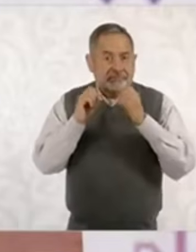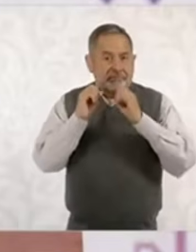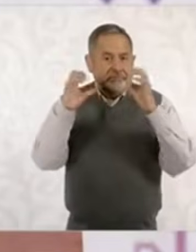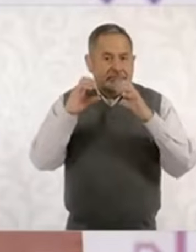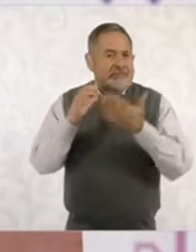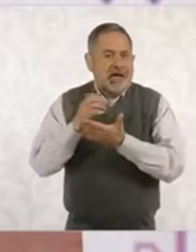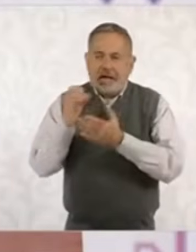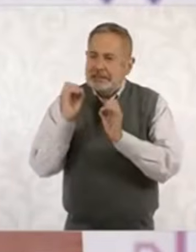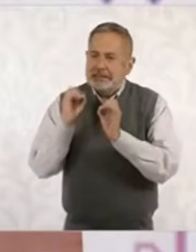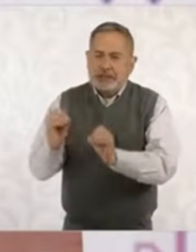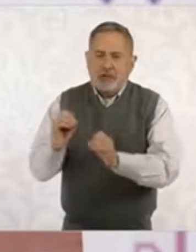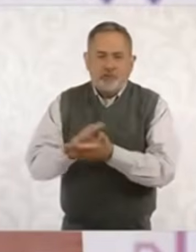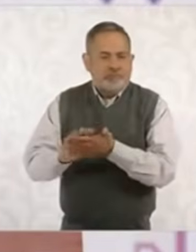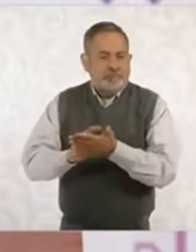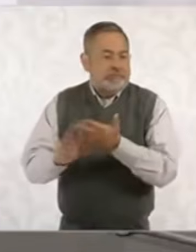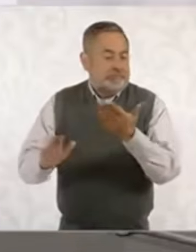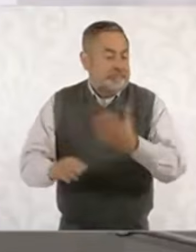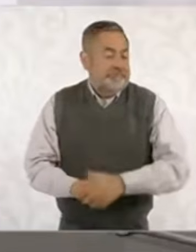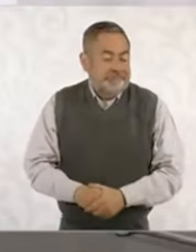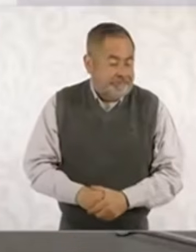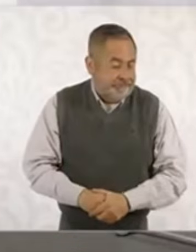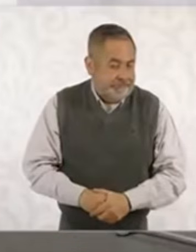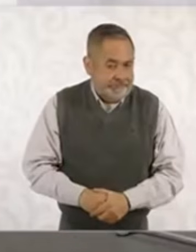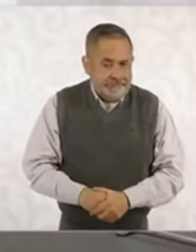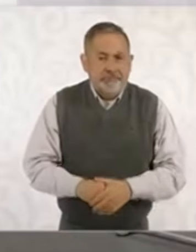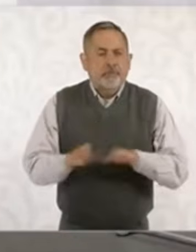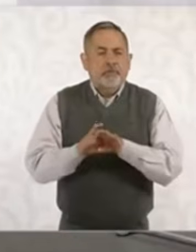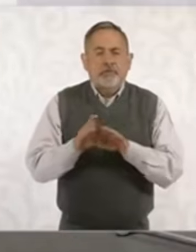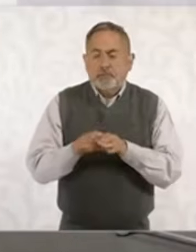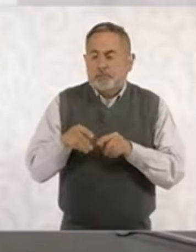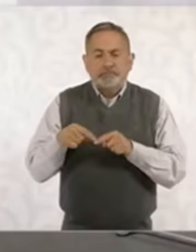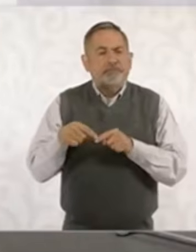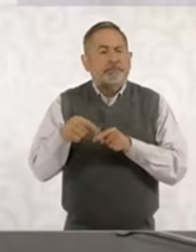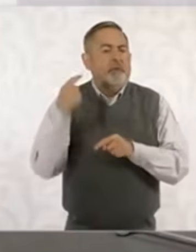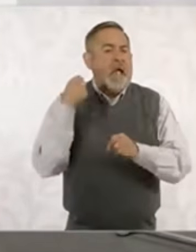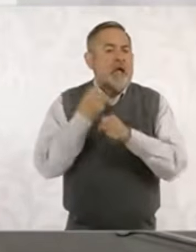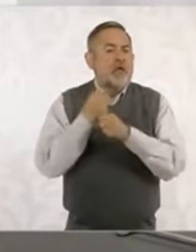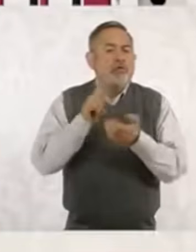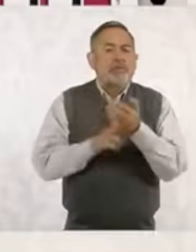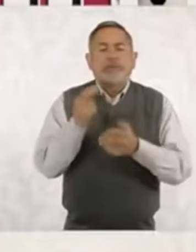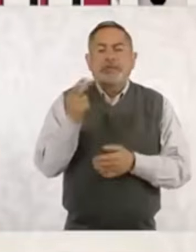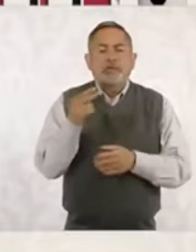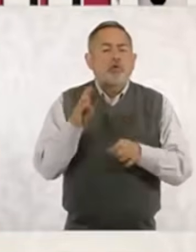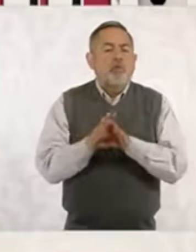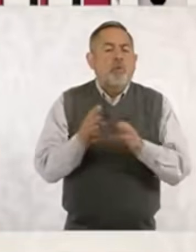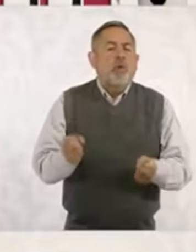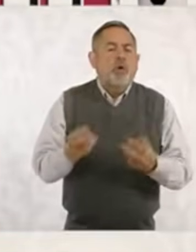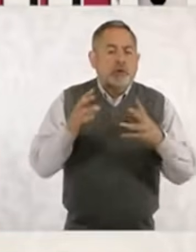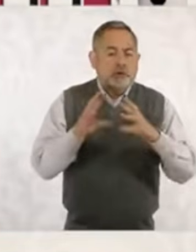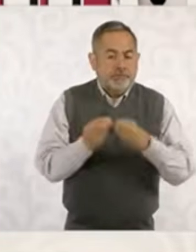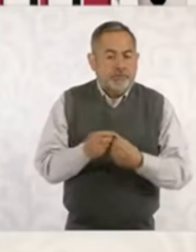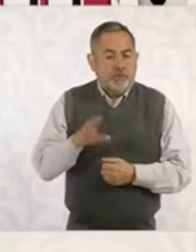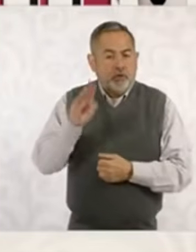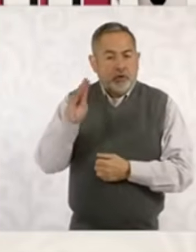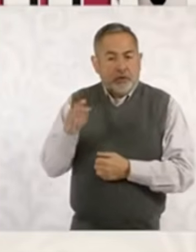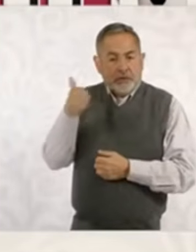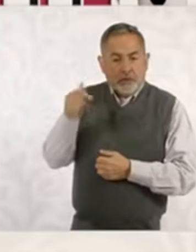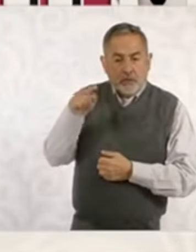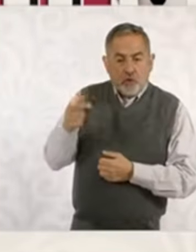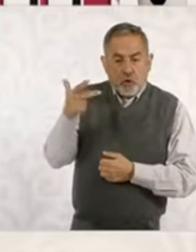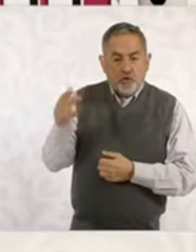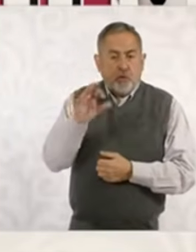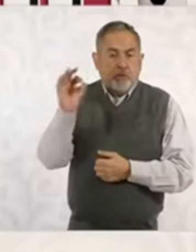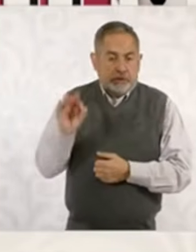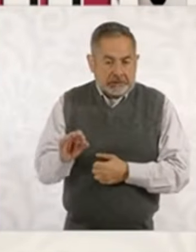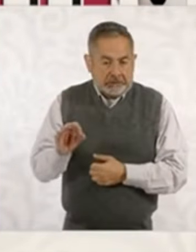cómo quedó nuestra colocación de créditos en el 2025? Alcanzamos el 96.8%, más